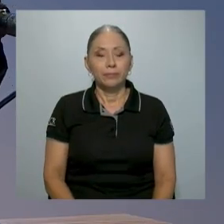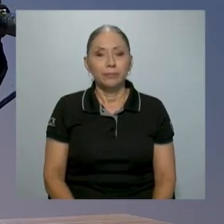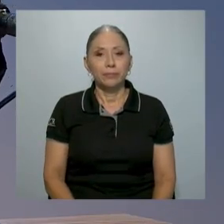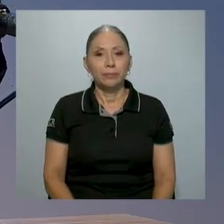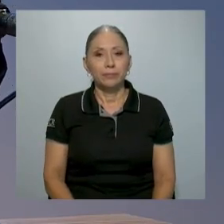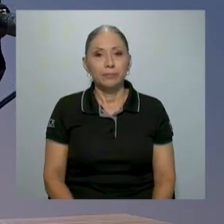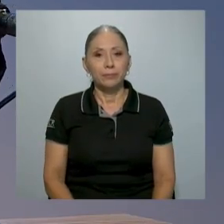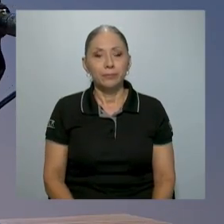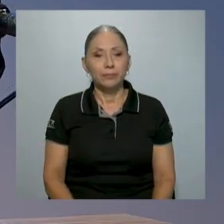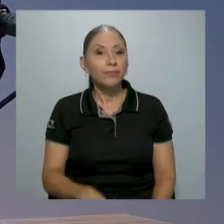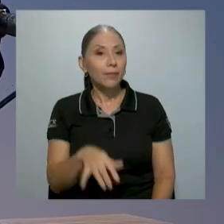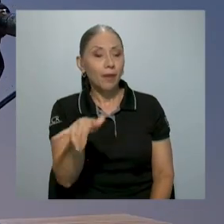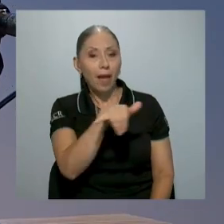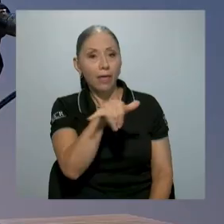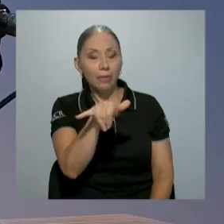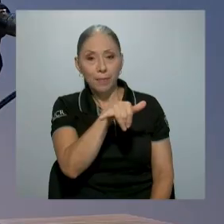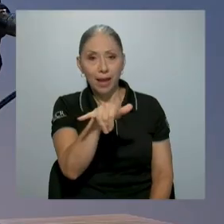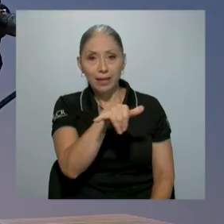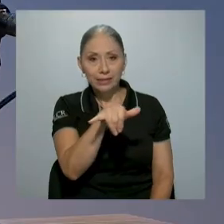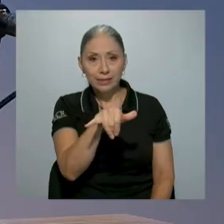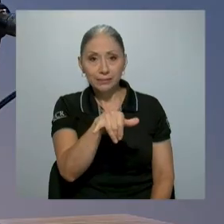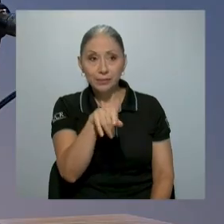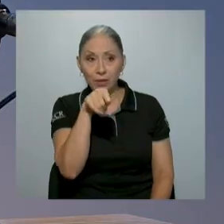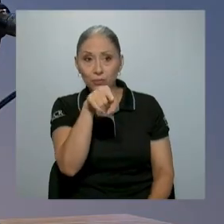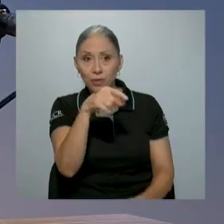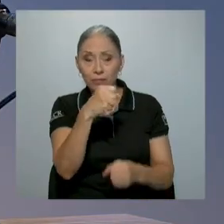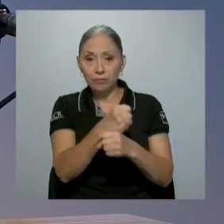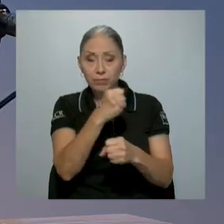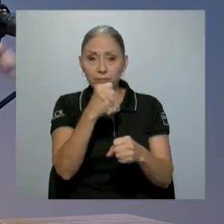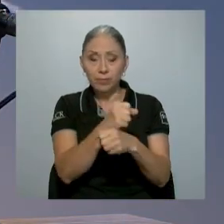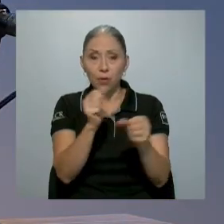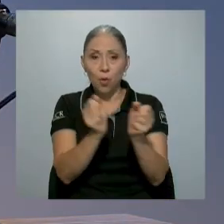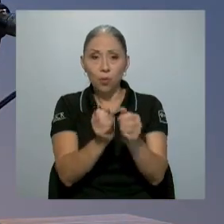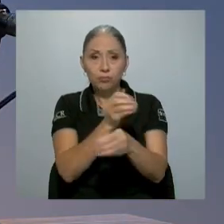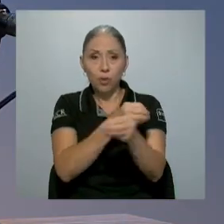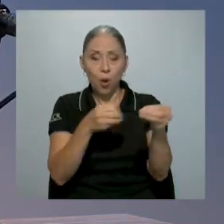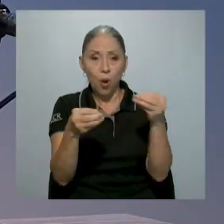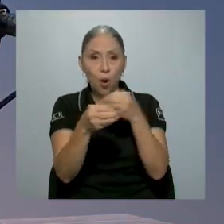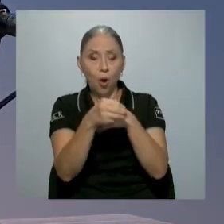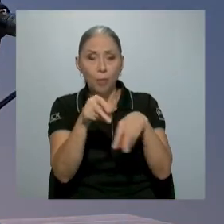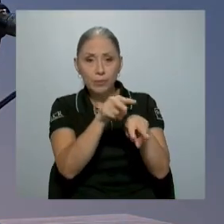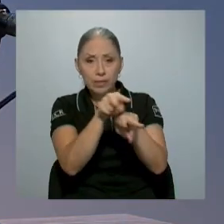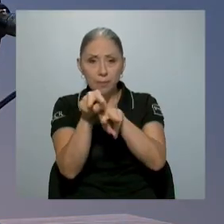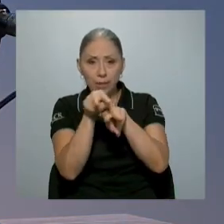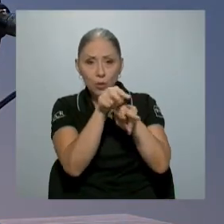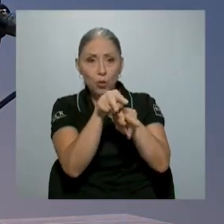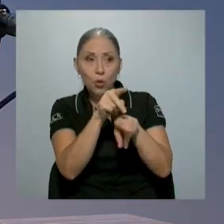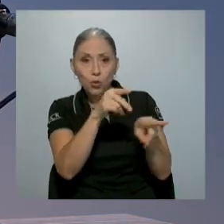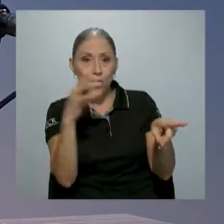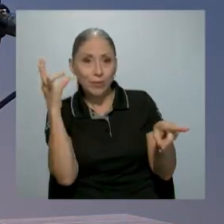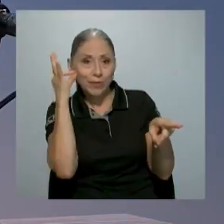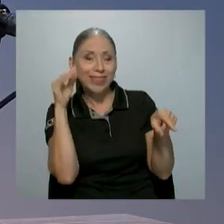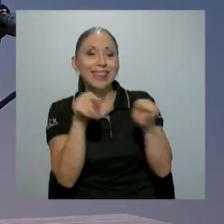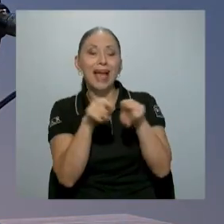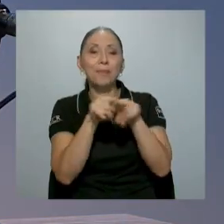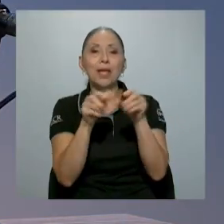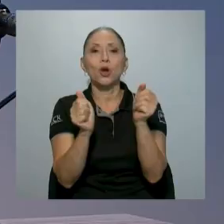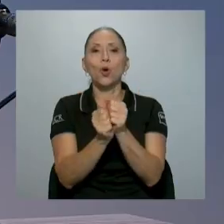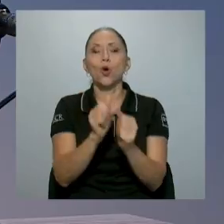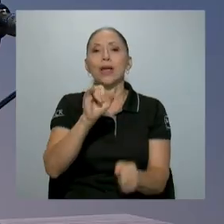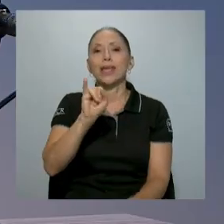de estar con el observatorio, doña Emiliana está también con el INISA, y el INISA